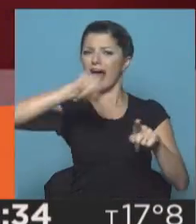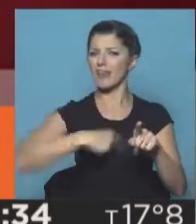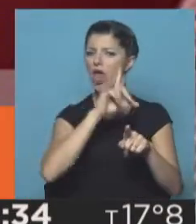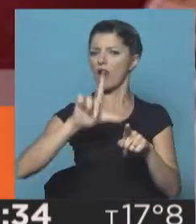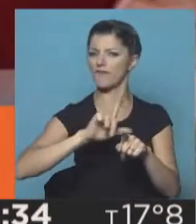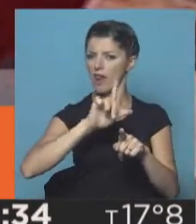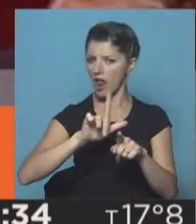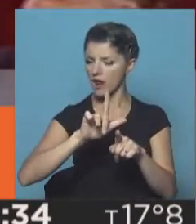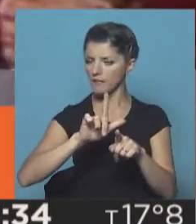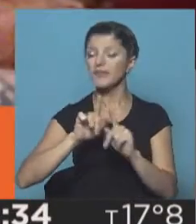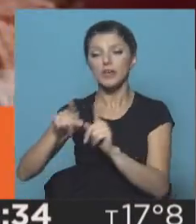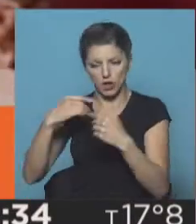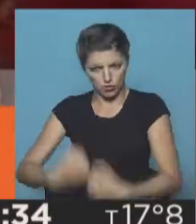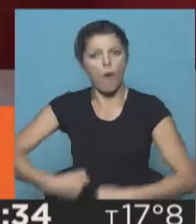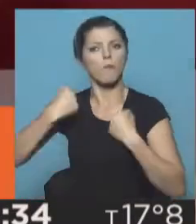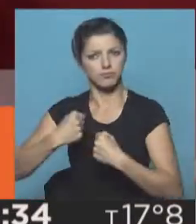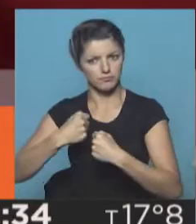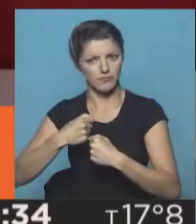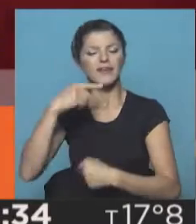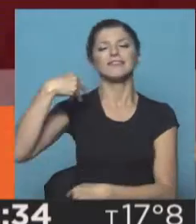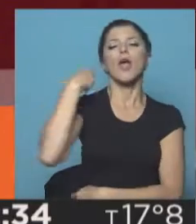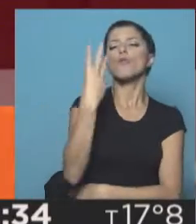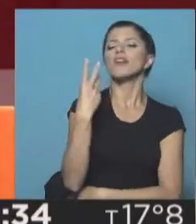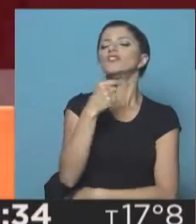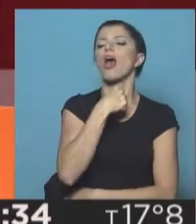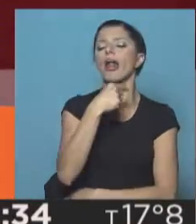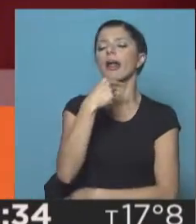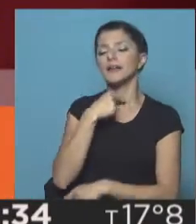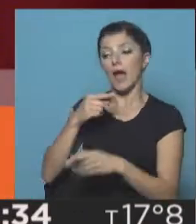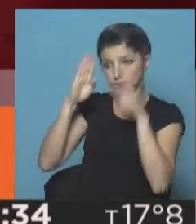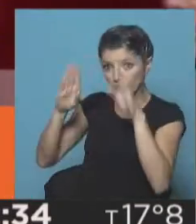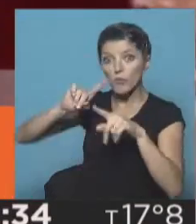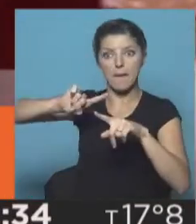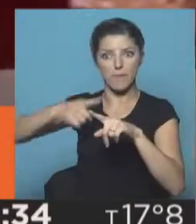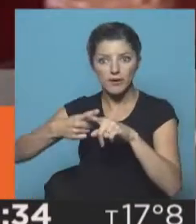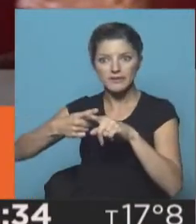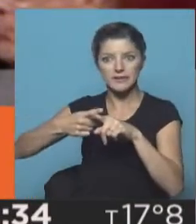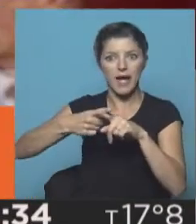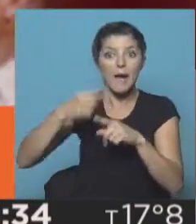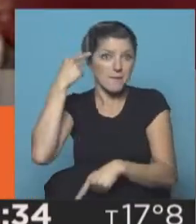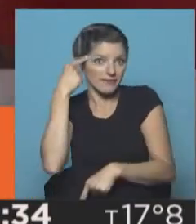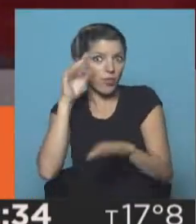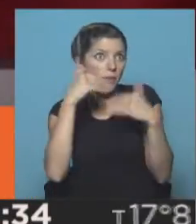anterior y capaz de resistir los intentos de Washington por instaurar una política funcional a sus intereses.